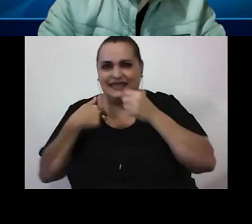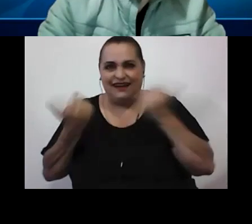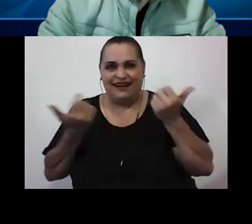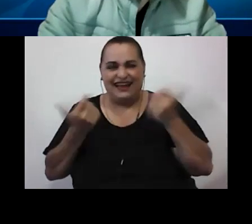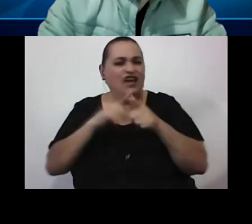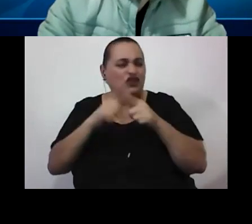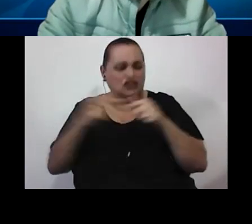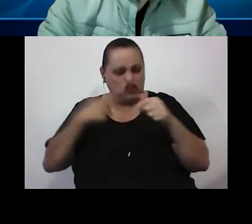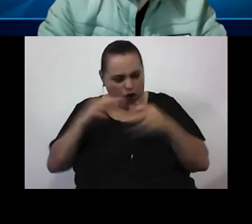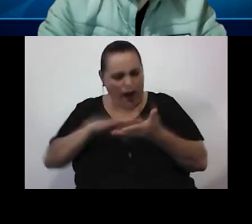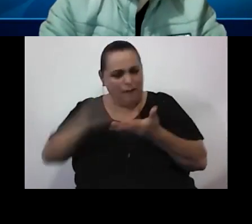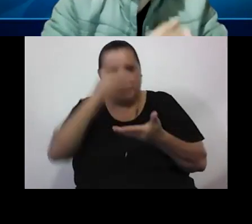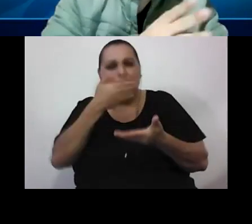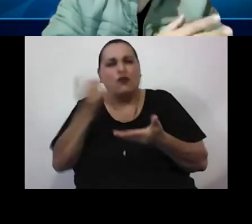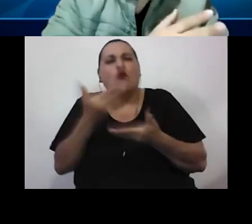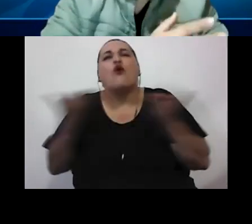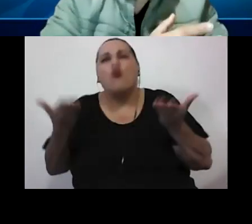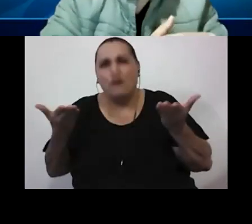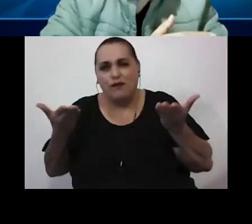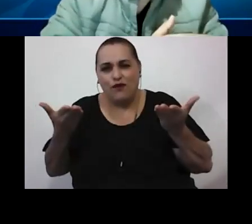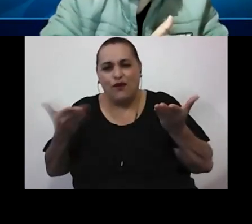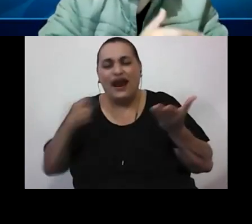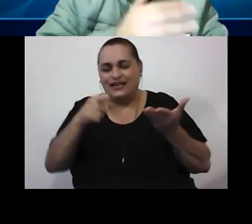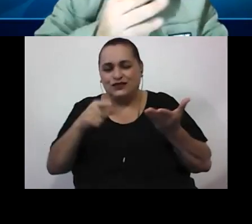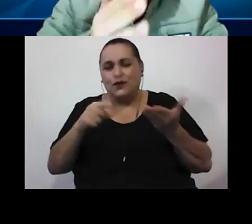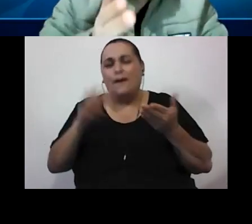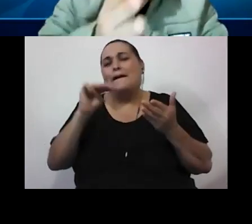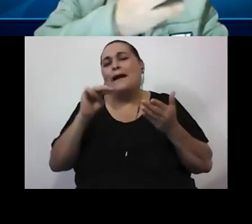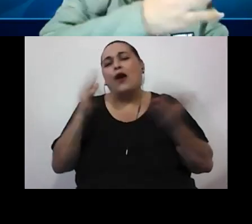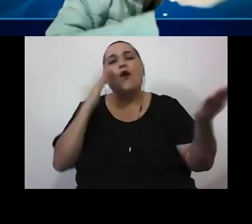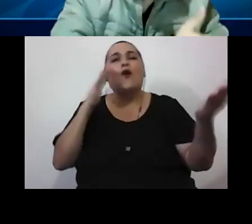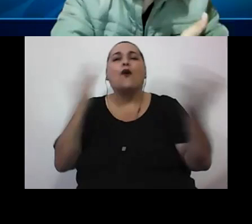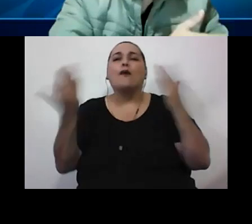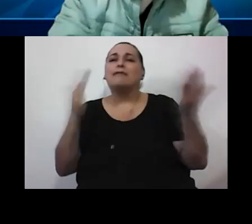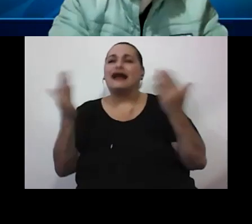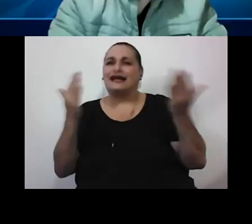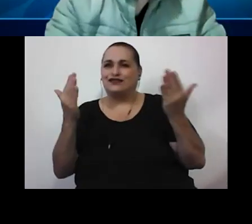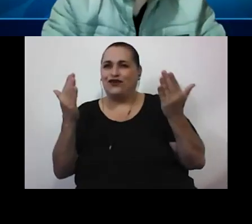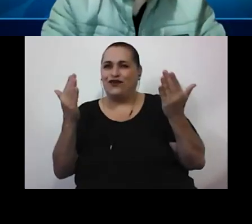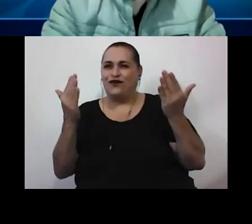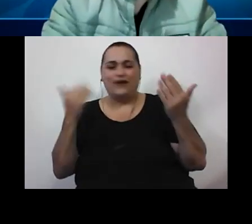usted? Eso es una metáfora, ¿verdad? Es como irnos a la vida adulta para entender un